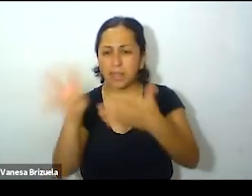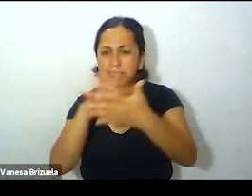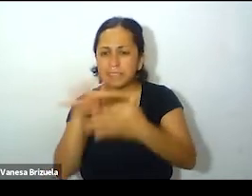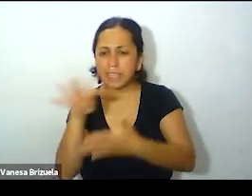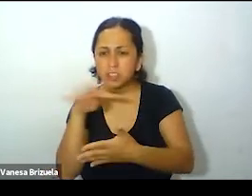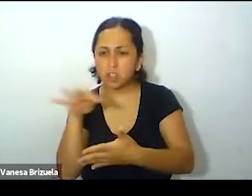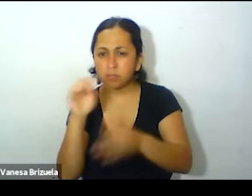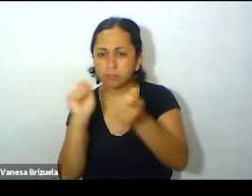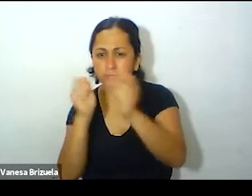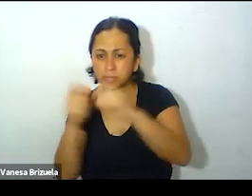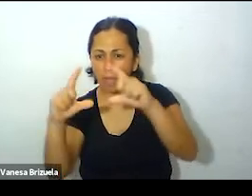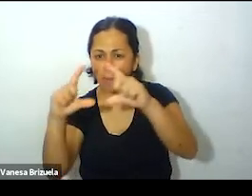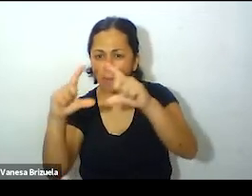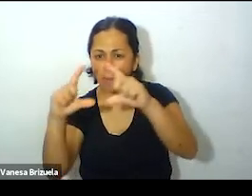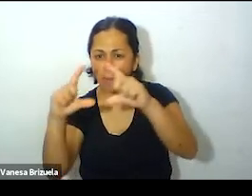el texto.